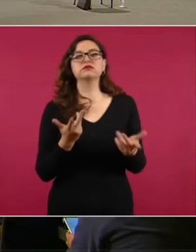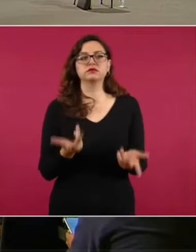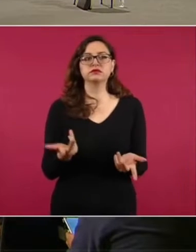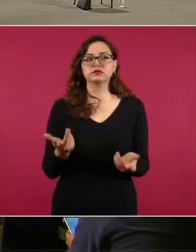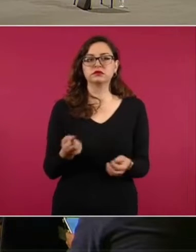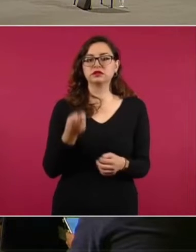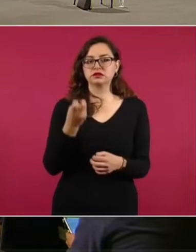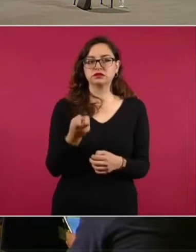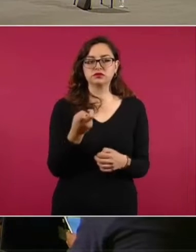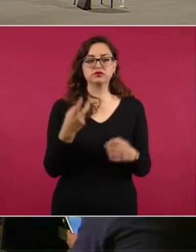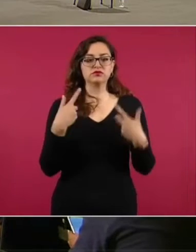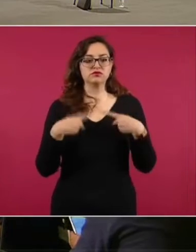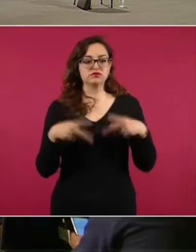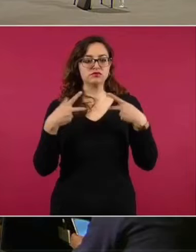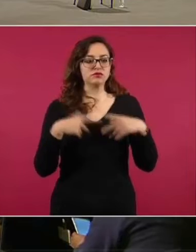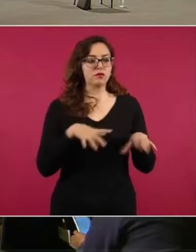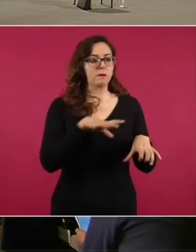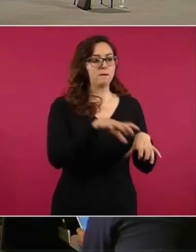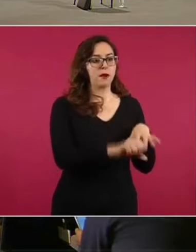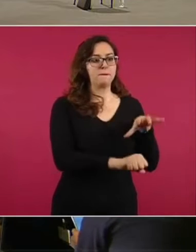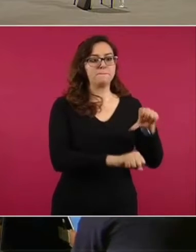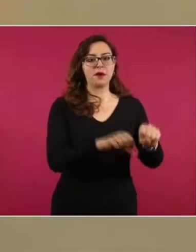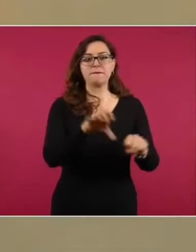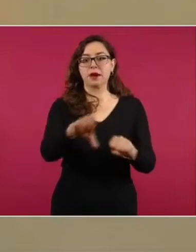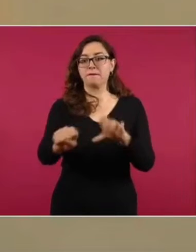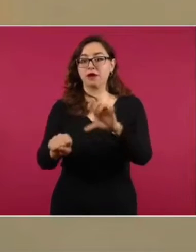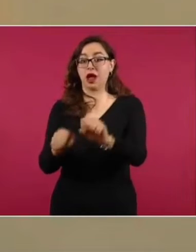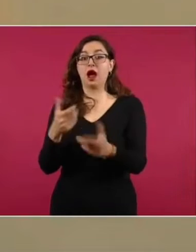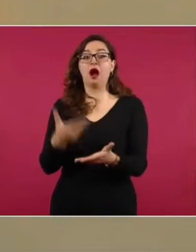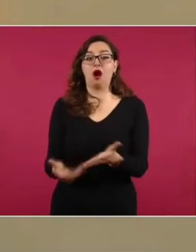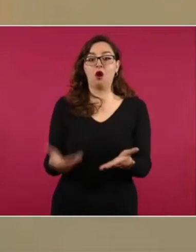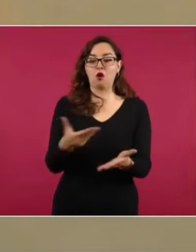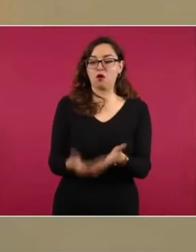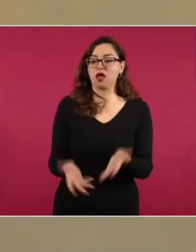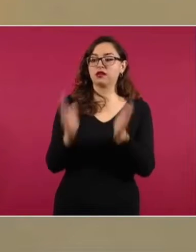diversas detenciones y en consecuencia este grupo